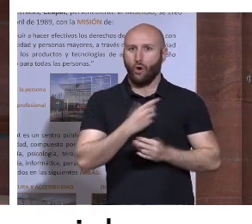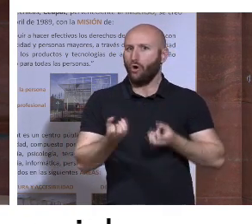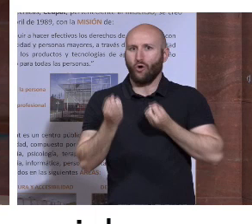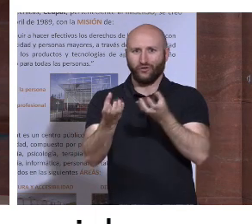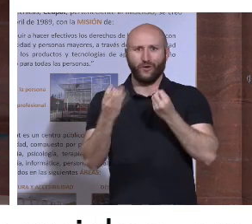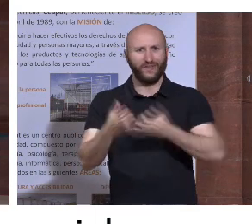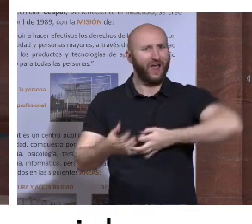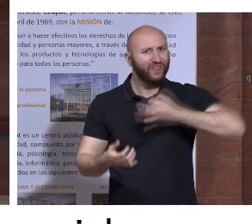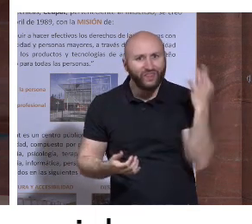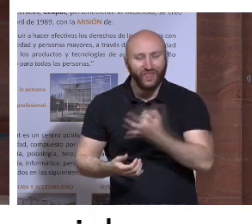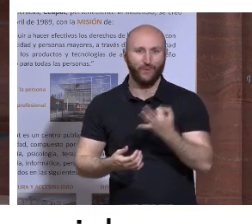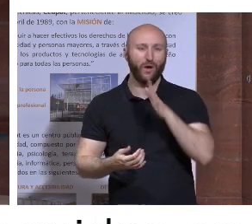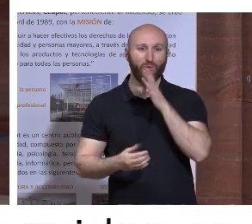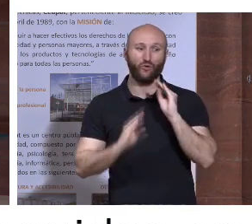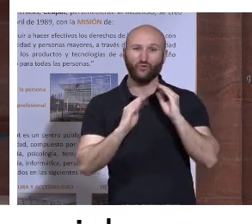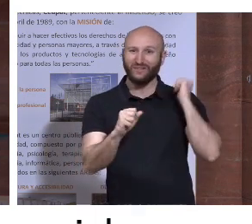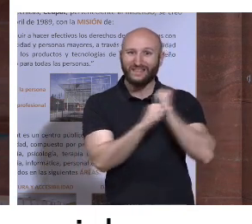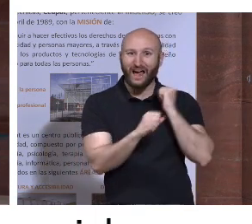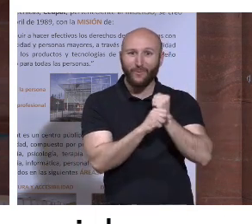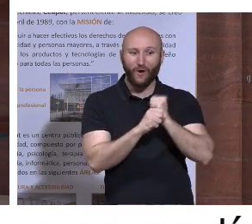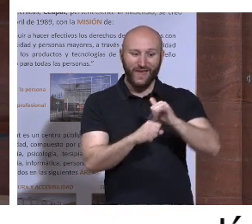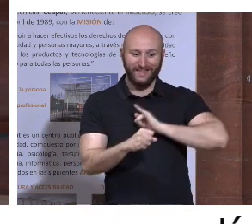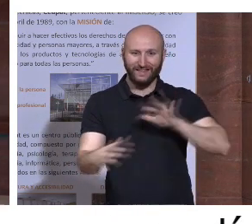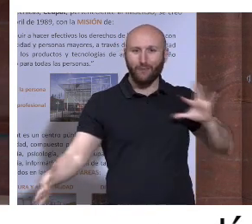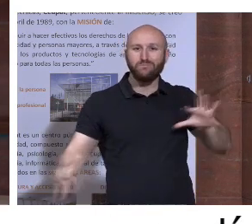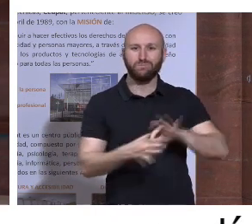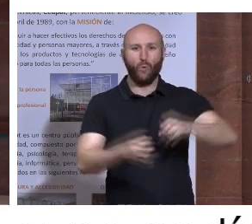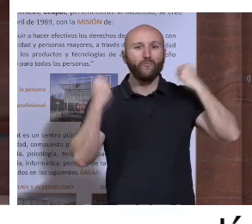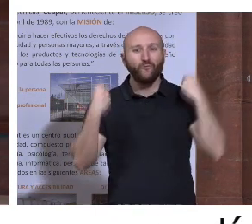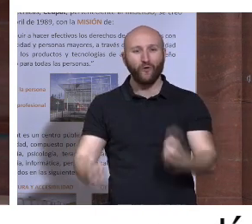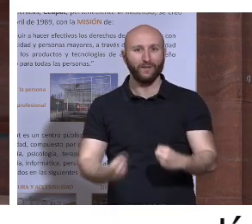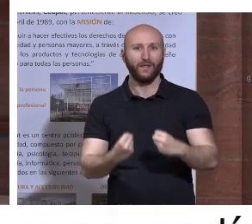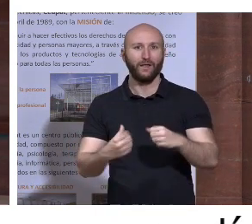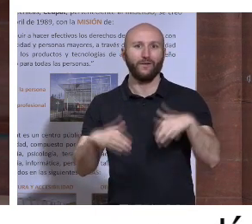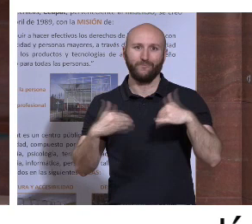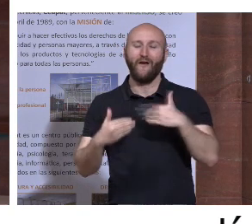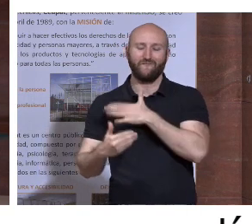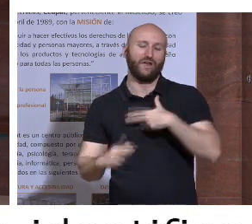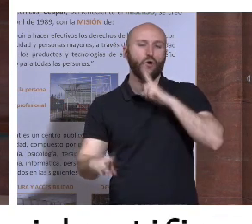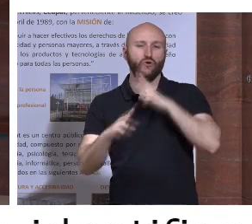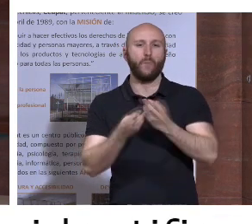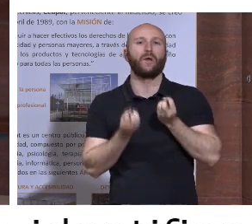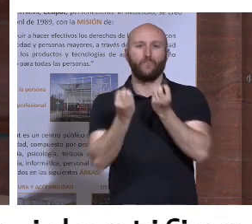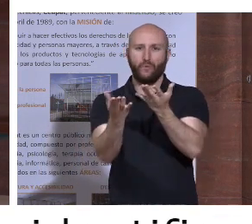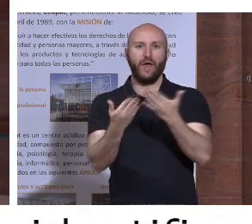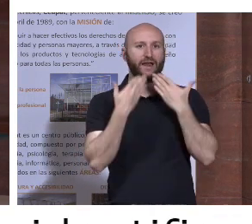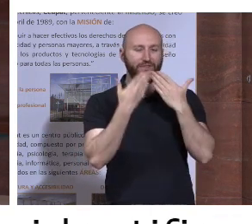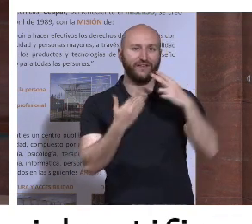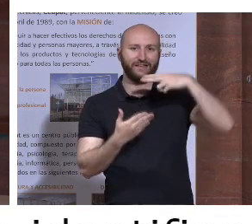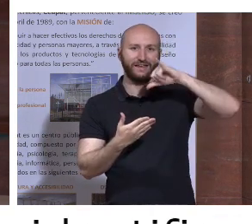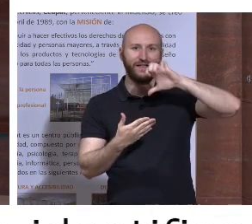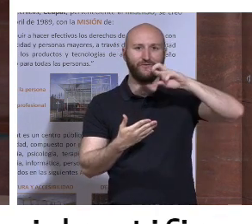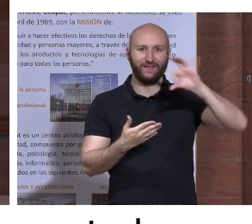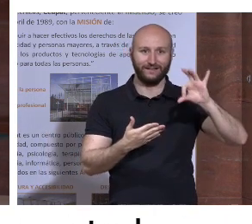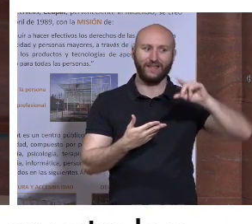que te identifico con esos trabajos tanto que me gustaba citarlo. Muchísimas gracias, Nieves, y luego te pasaré